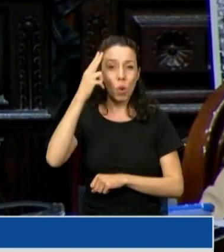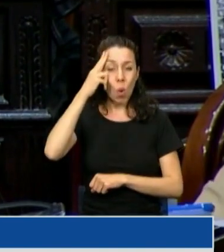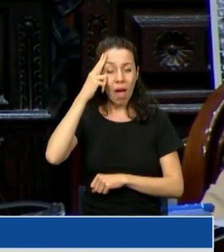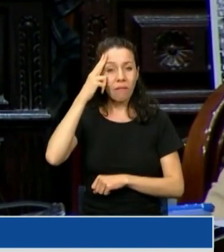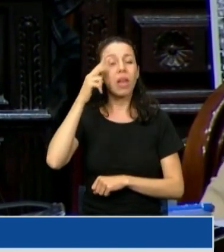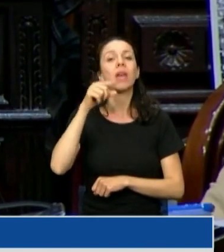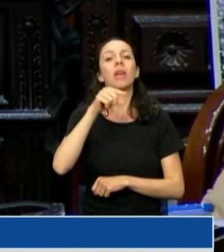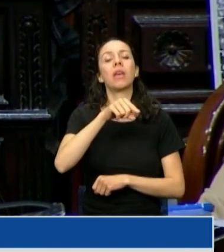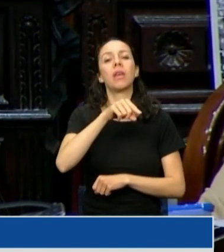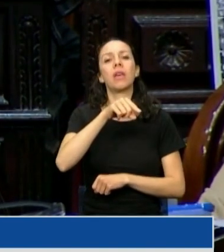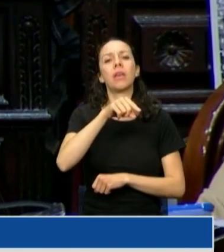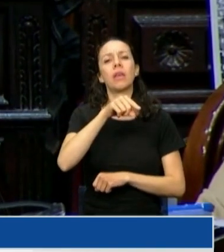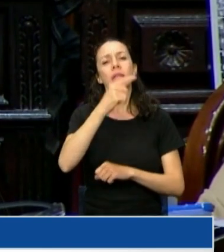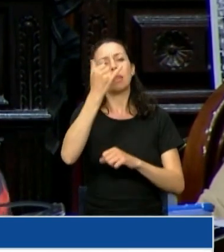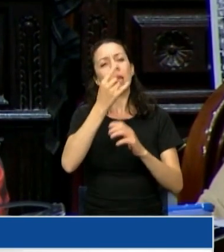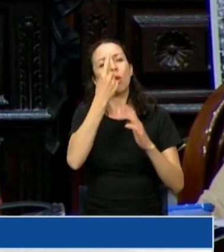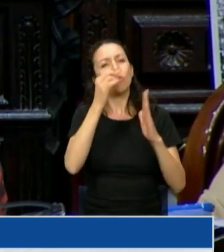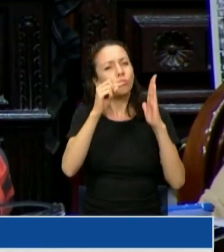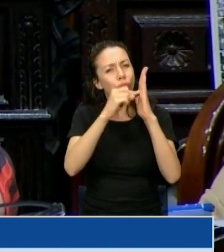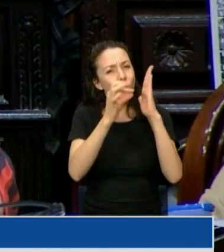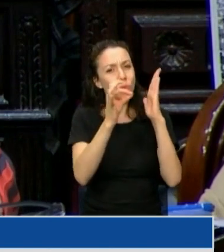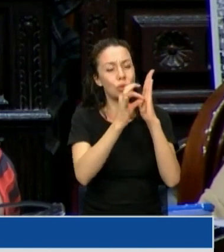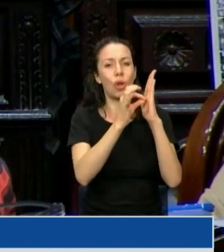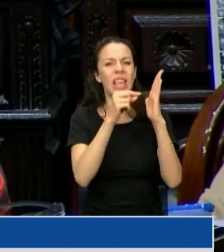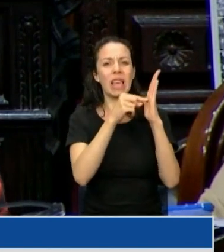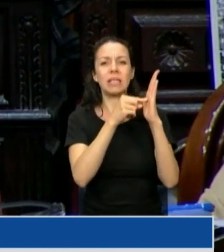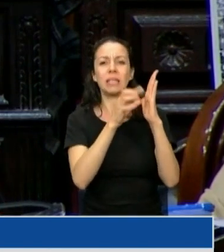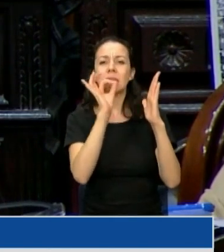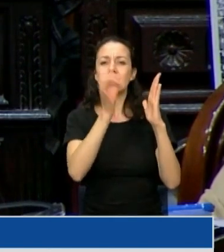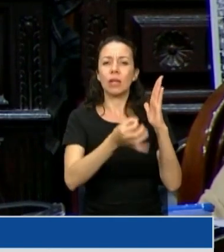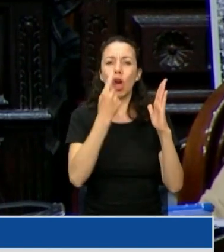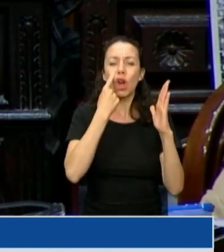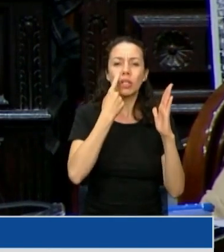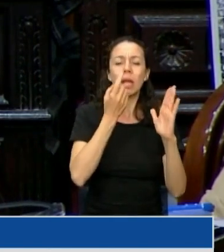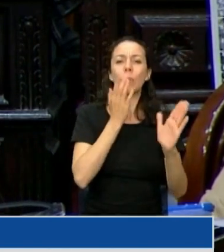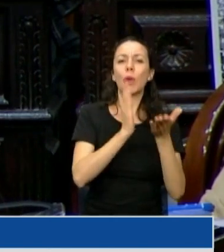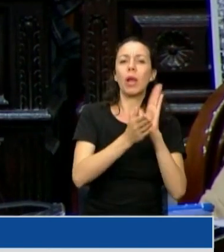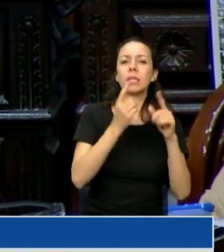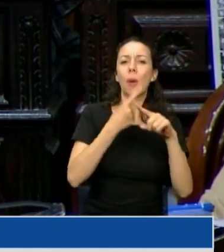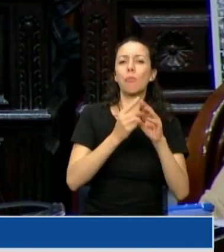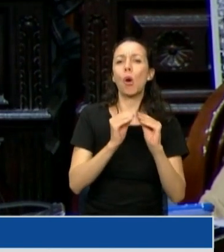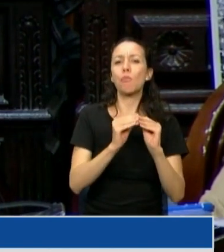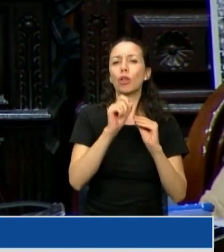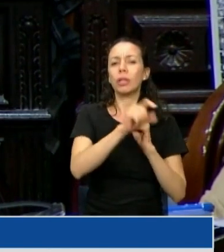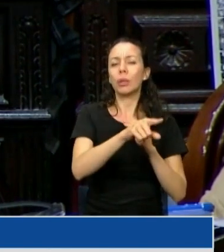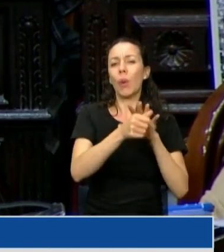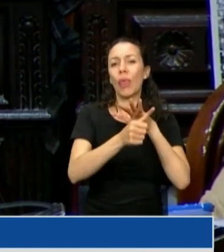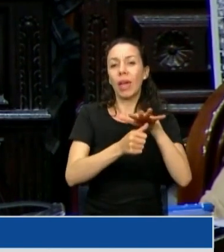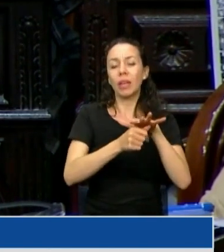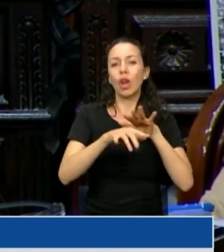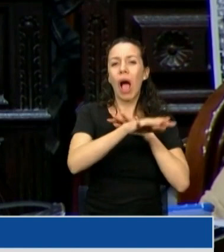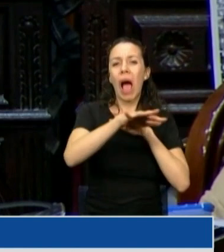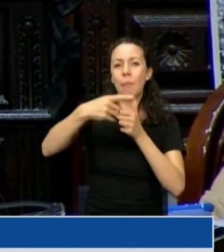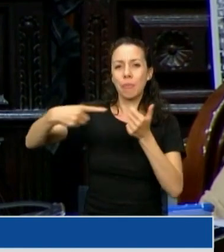una cuestión particular, que es ubicar la violencia por motivos de género en distintos ámbitos. En esos años el